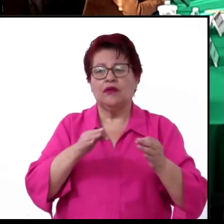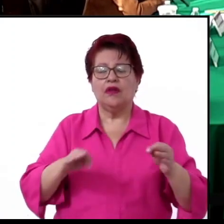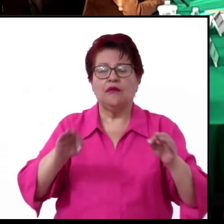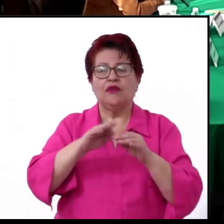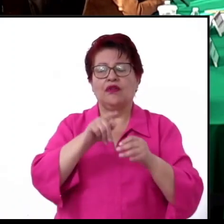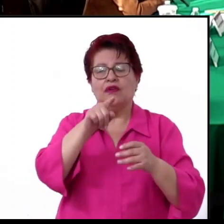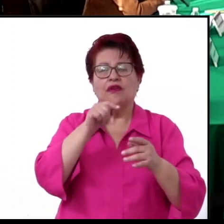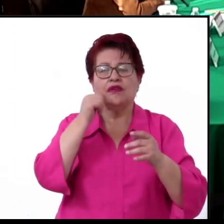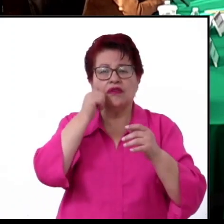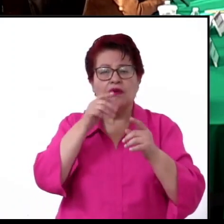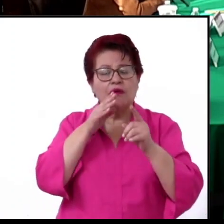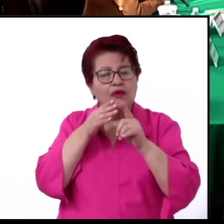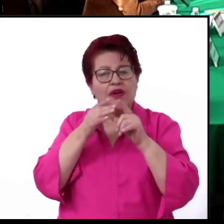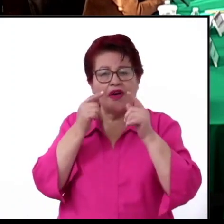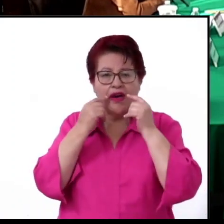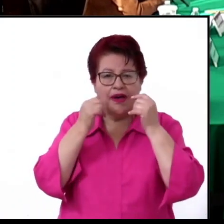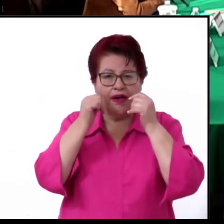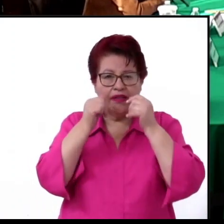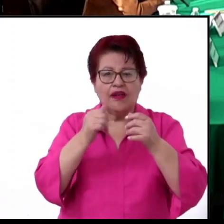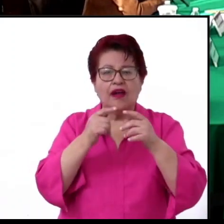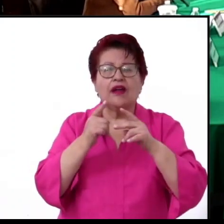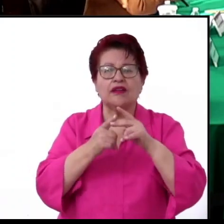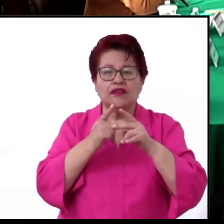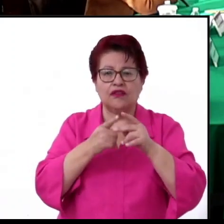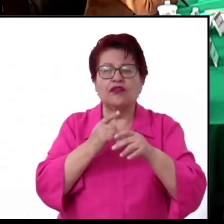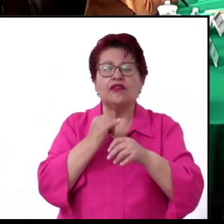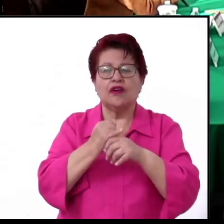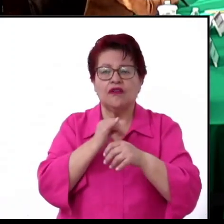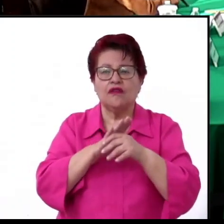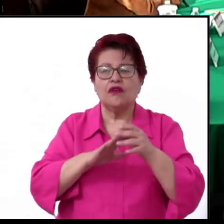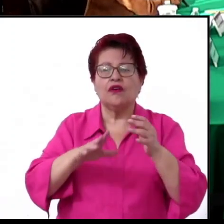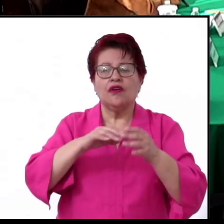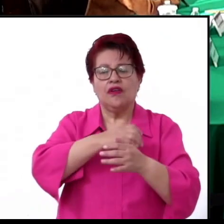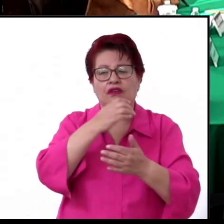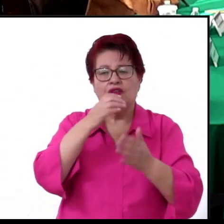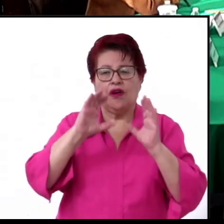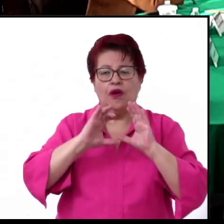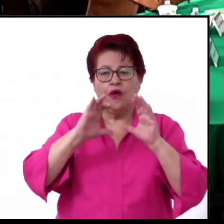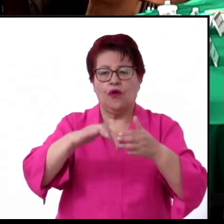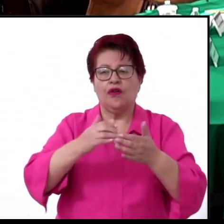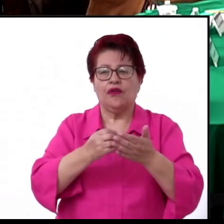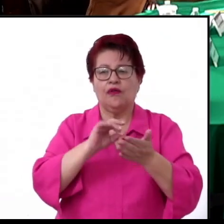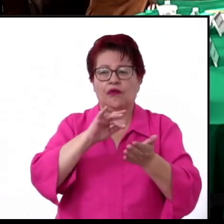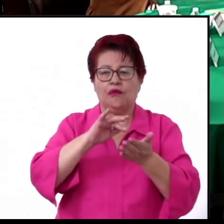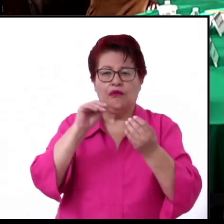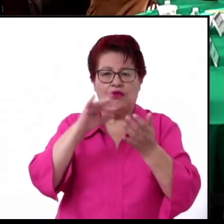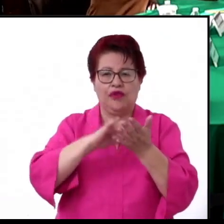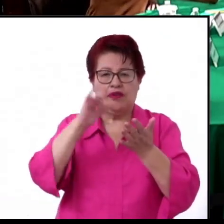que siempre le ha dado a la rendición de cuentas en este Congreso. Muchas gracias.